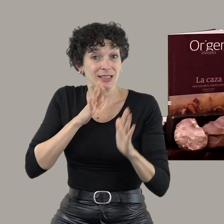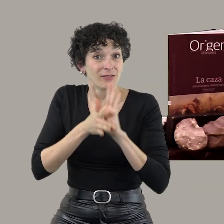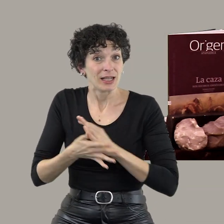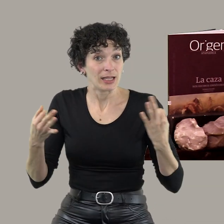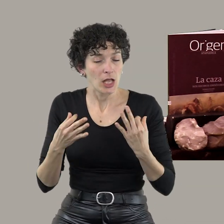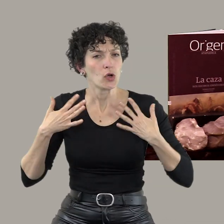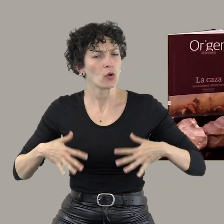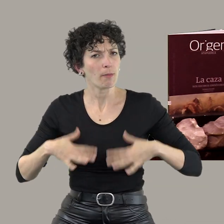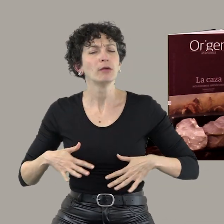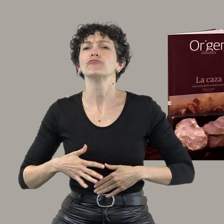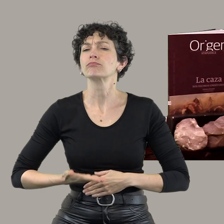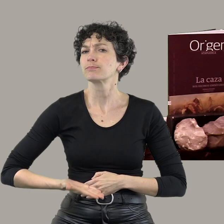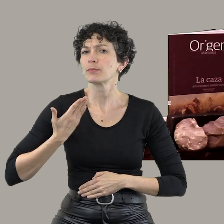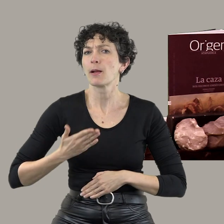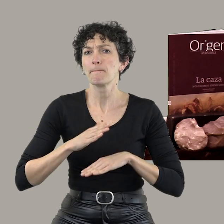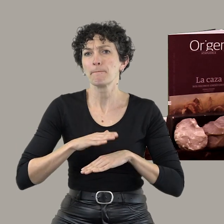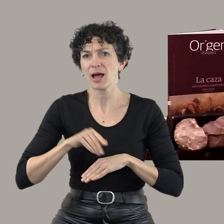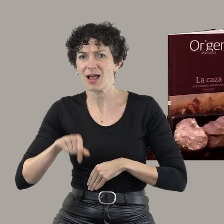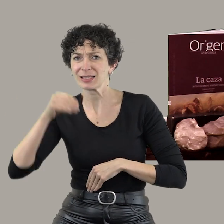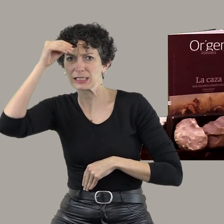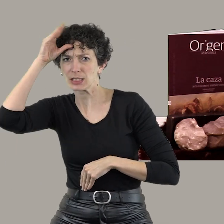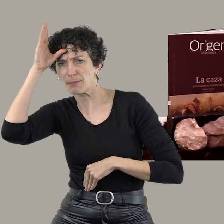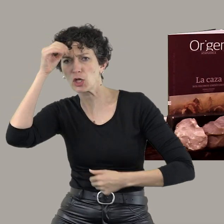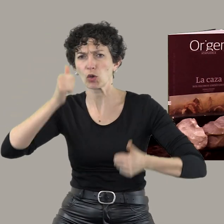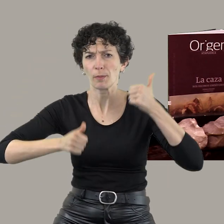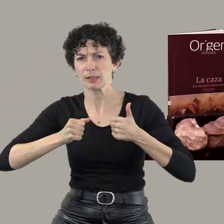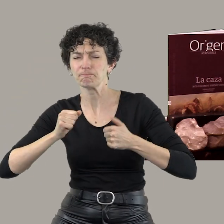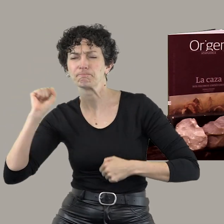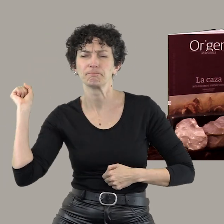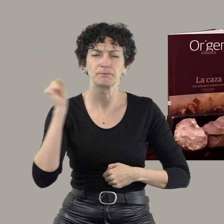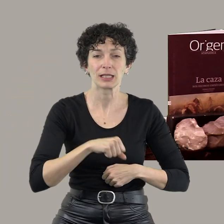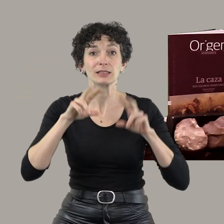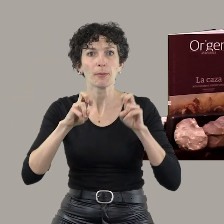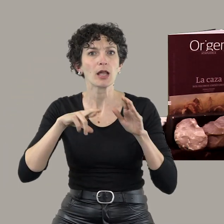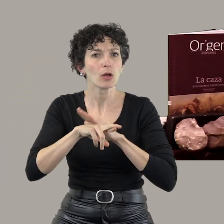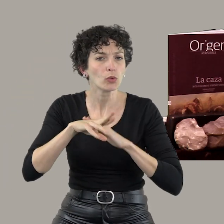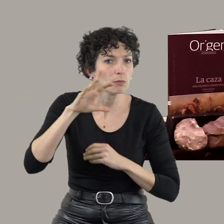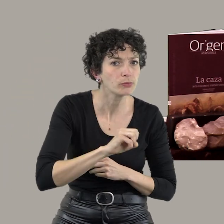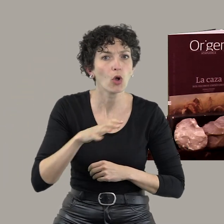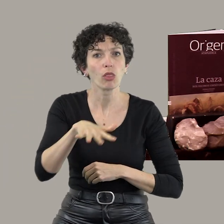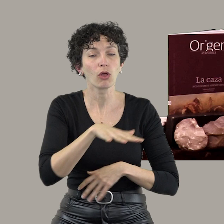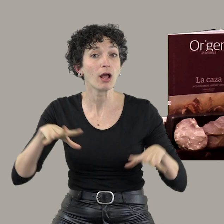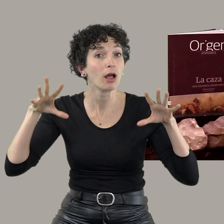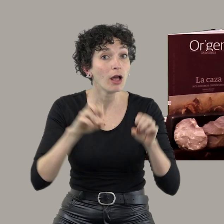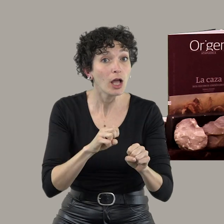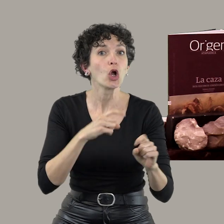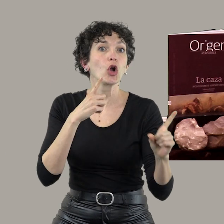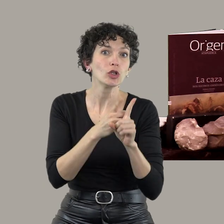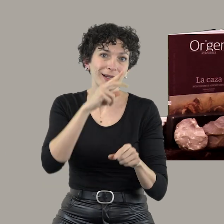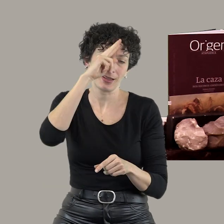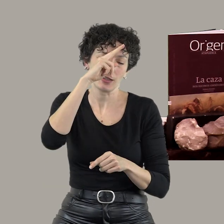ropa pudo jugar un papel clave en el éxito competitivo de los Homo sapiens en cuanto a la obtención de recursos o la ocupación de territorios frente a los